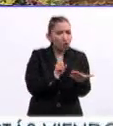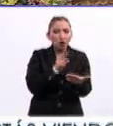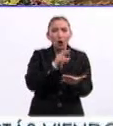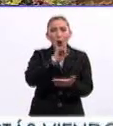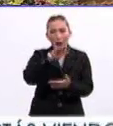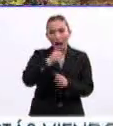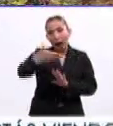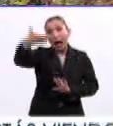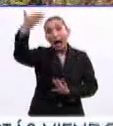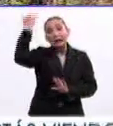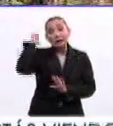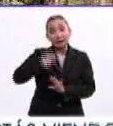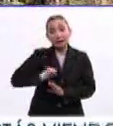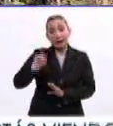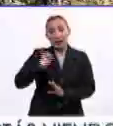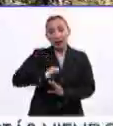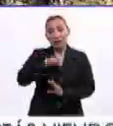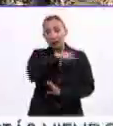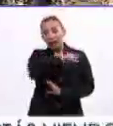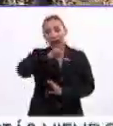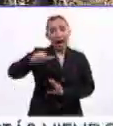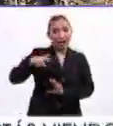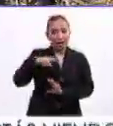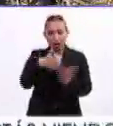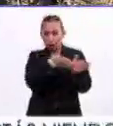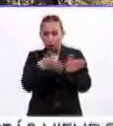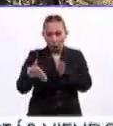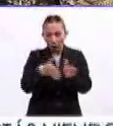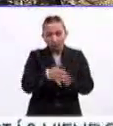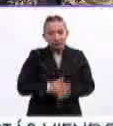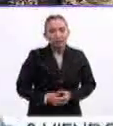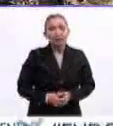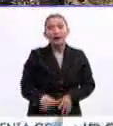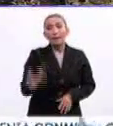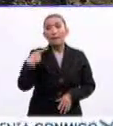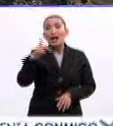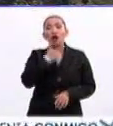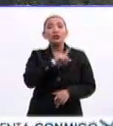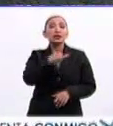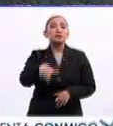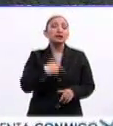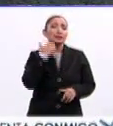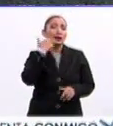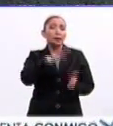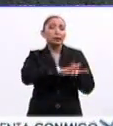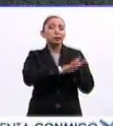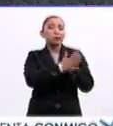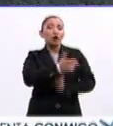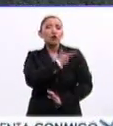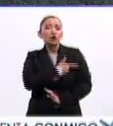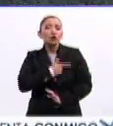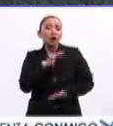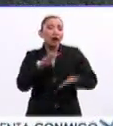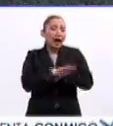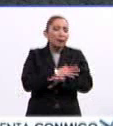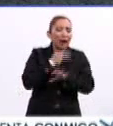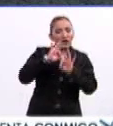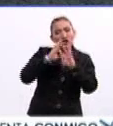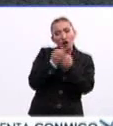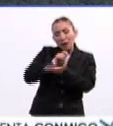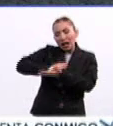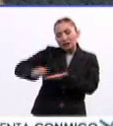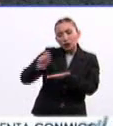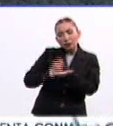¿no?, en el tránsito del XVII al XVIII. Pero los gustos cambiaron, ¿no?, las estéticas cambiaron y de pronto llegan movimientos como